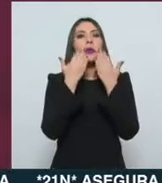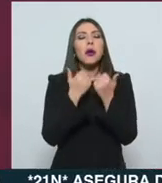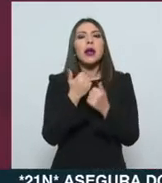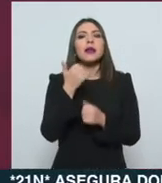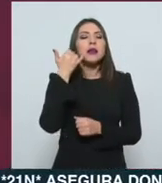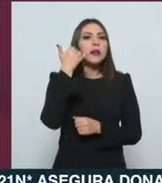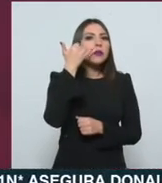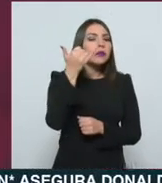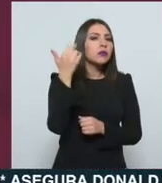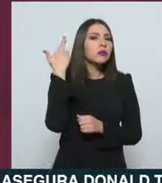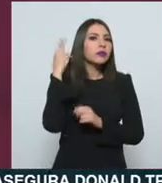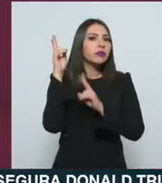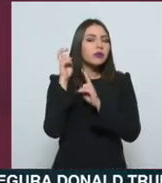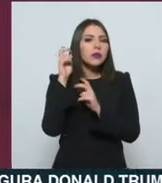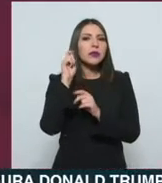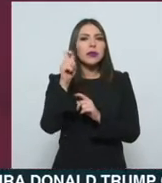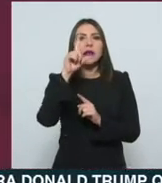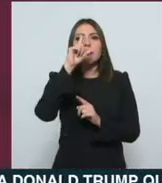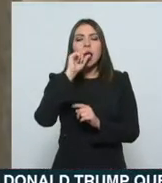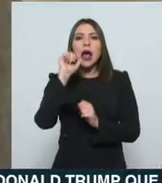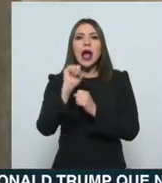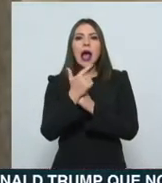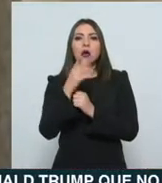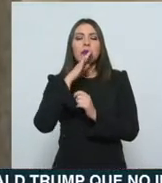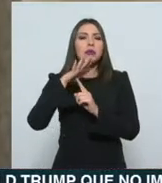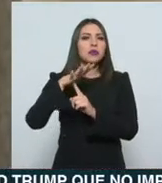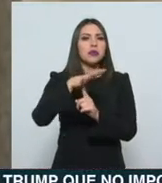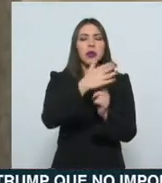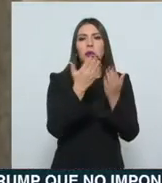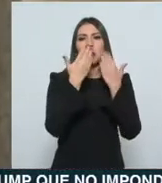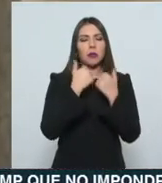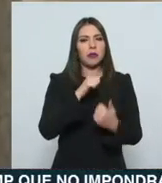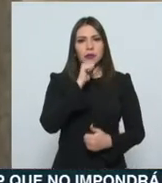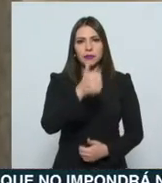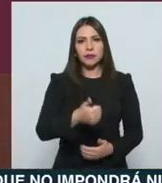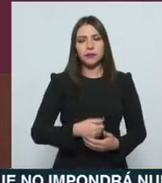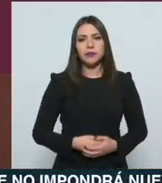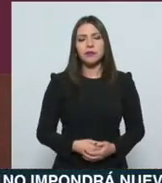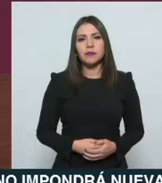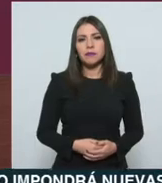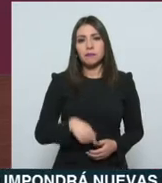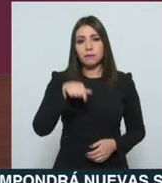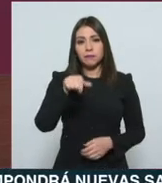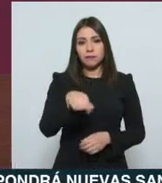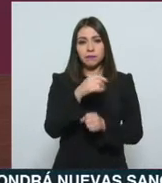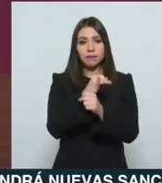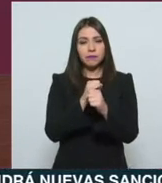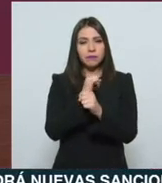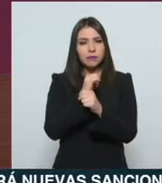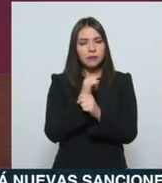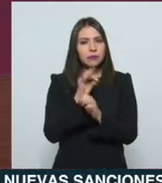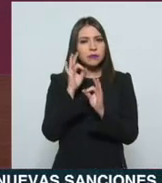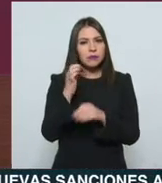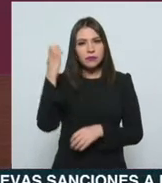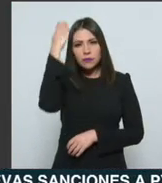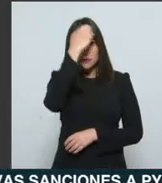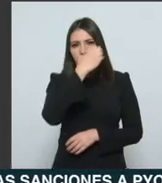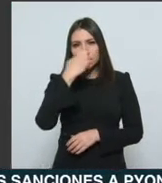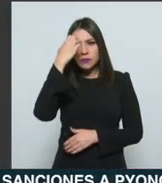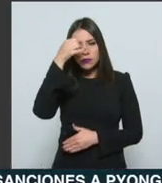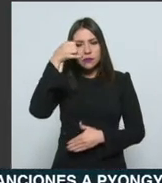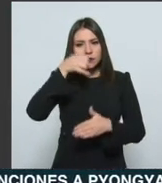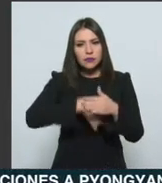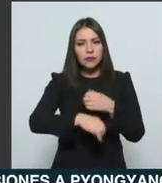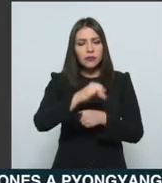tenemos reporte de alguna falla previa o alguna, no. La investigación se encuentra en la etapa de análisis detallado en laboratorio, y